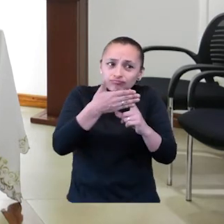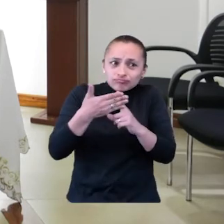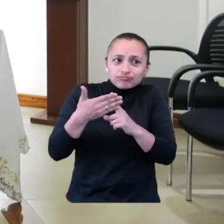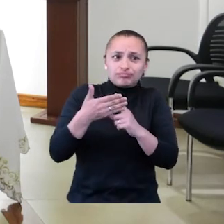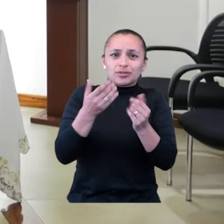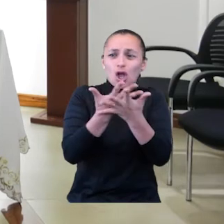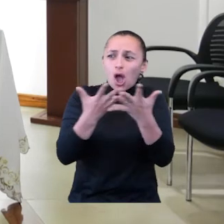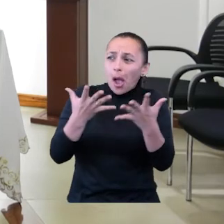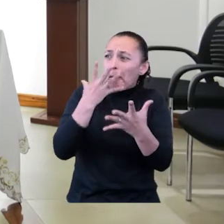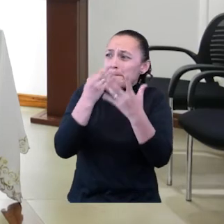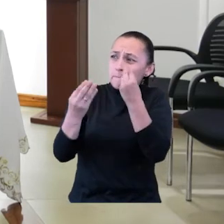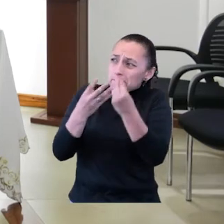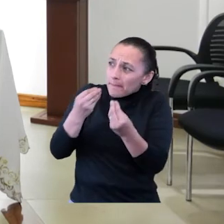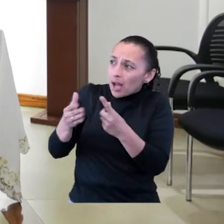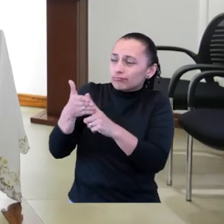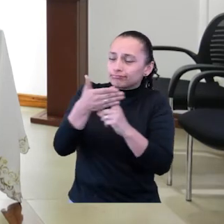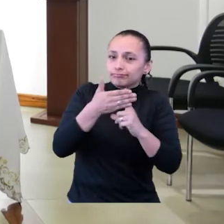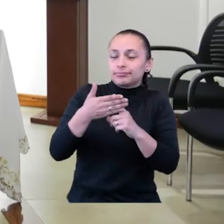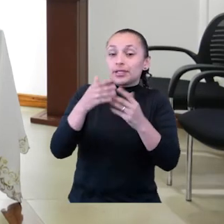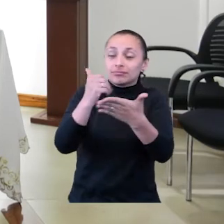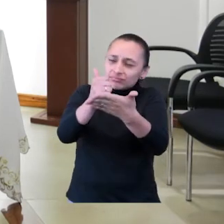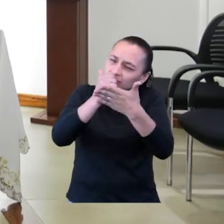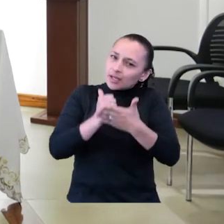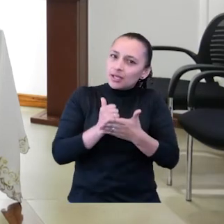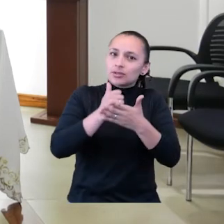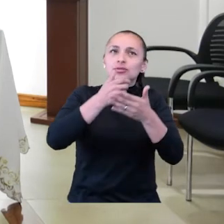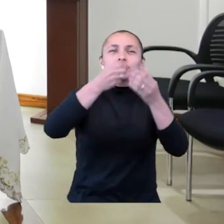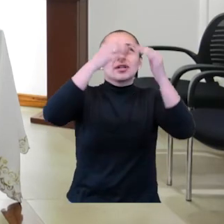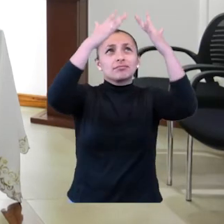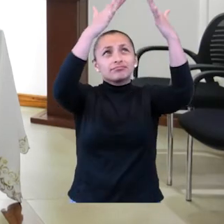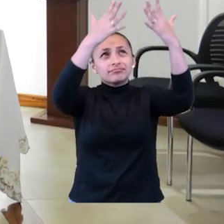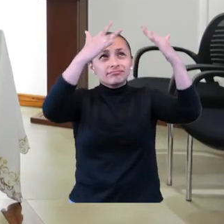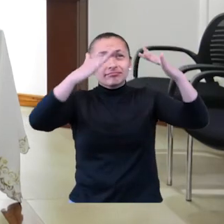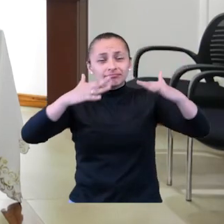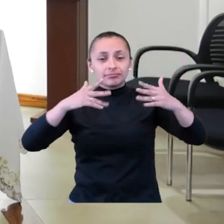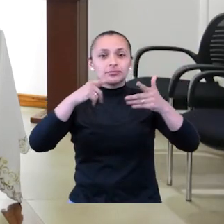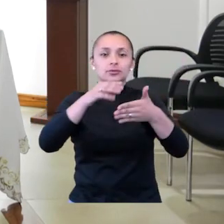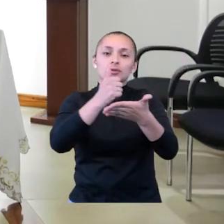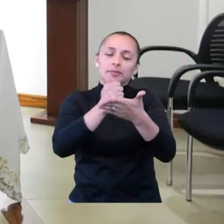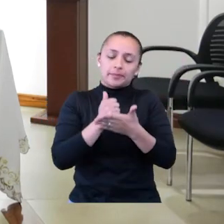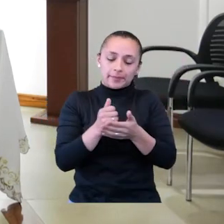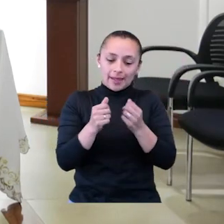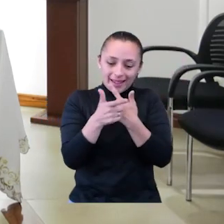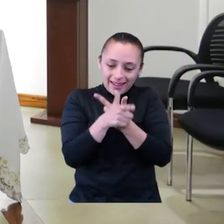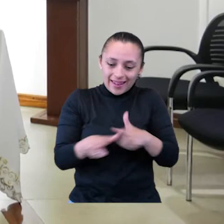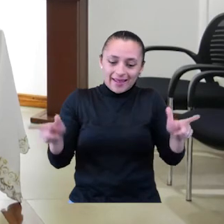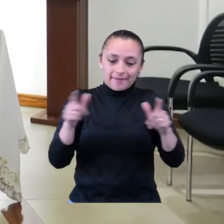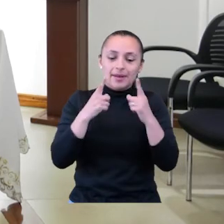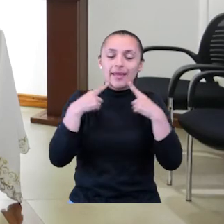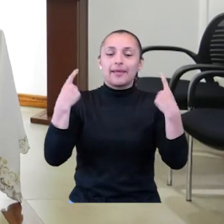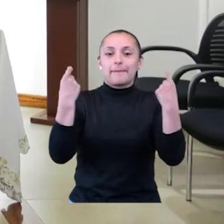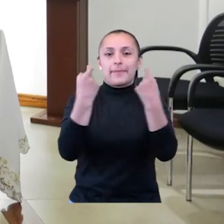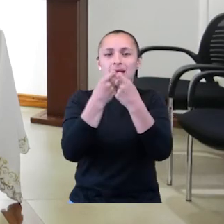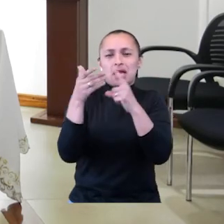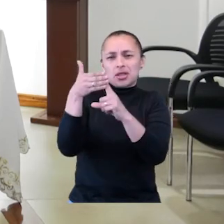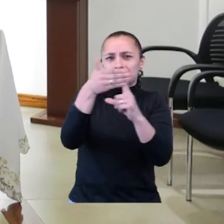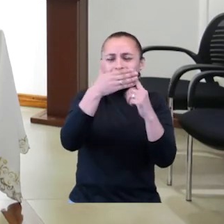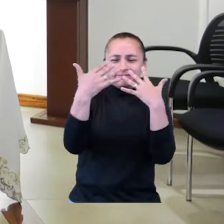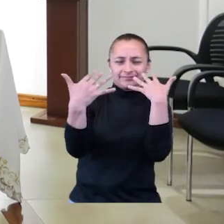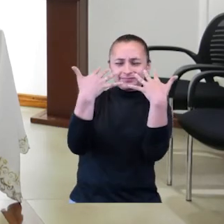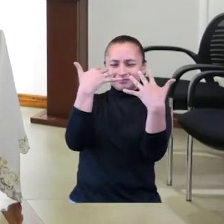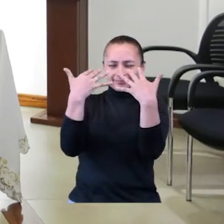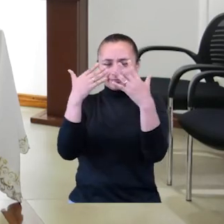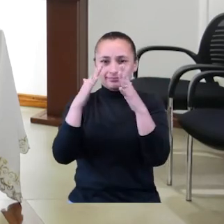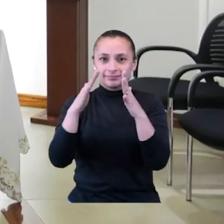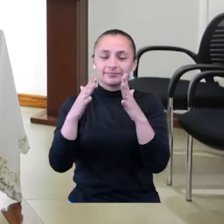y con senos la paz en nuestros días para que ayudados por tu misericordia vivamos siempre libres de pecado y